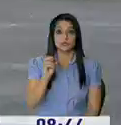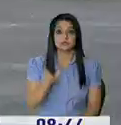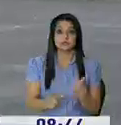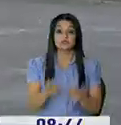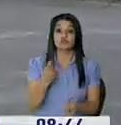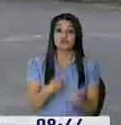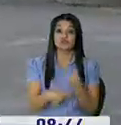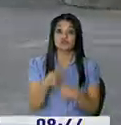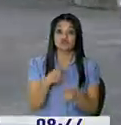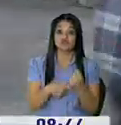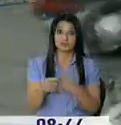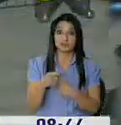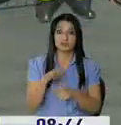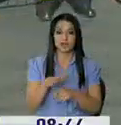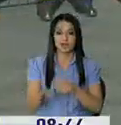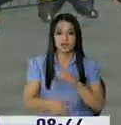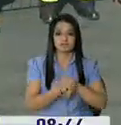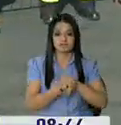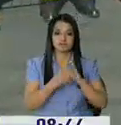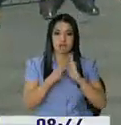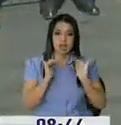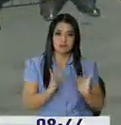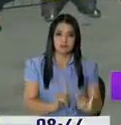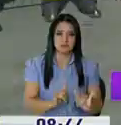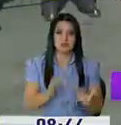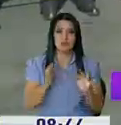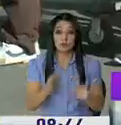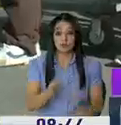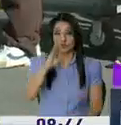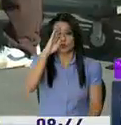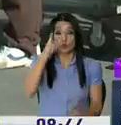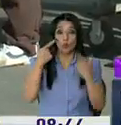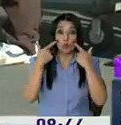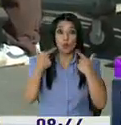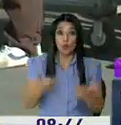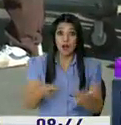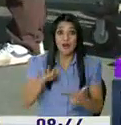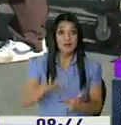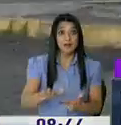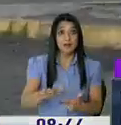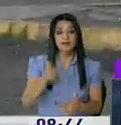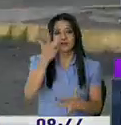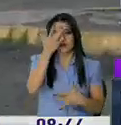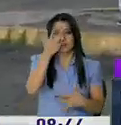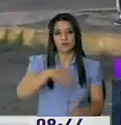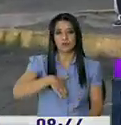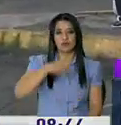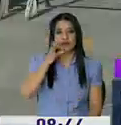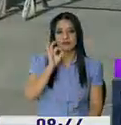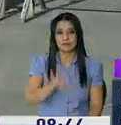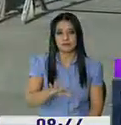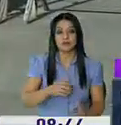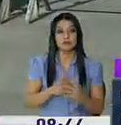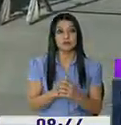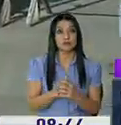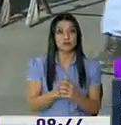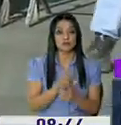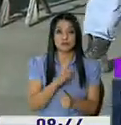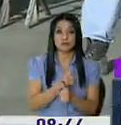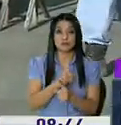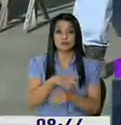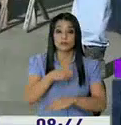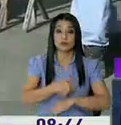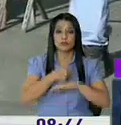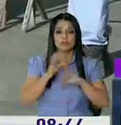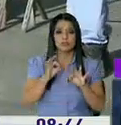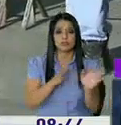fueron llamados a aislarse tras conocer que un guardia de seguridad de este centro de abasto tiene coronavirus, por lo cual las autoridades